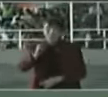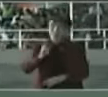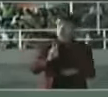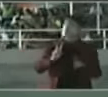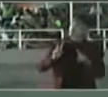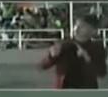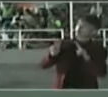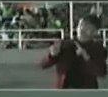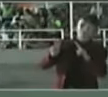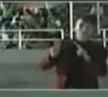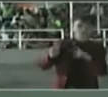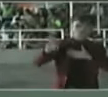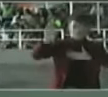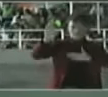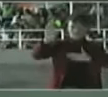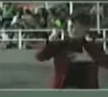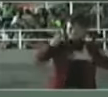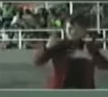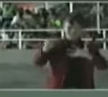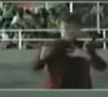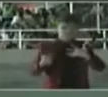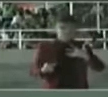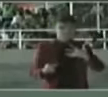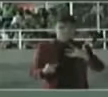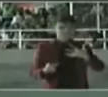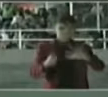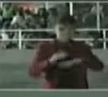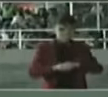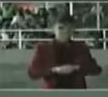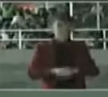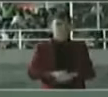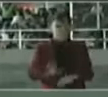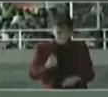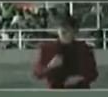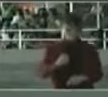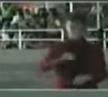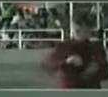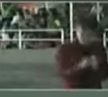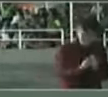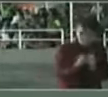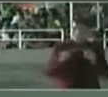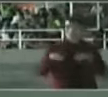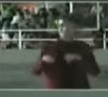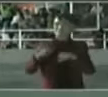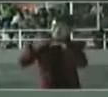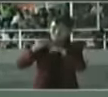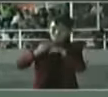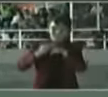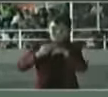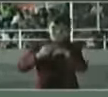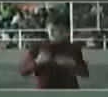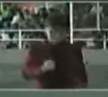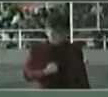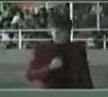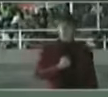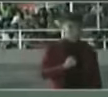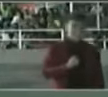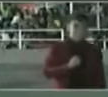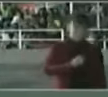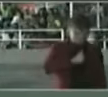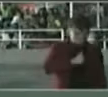entre tantas promesas dice: por esta causa mi pueblo sabrá mi nombre en aquel día, porque he aquí,